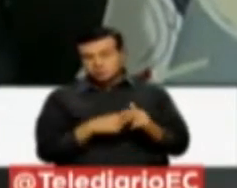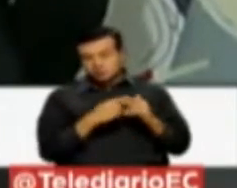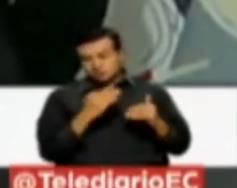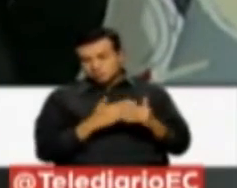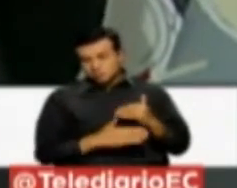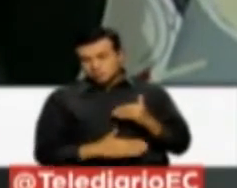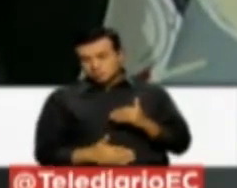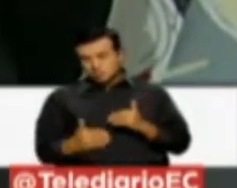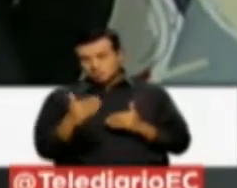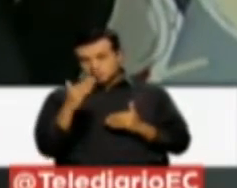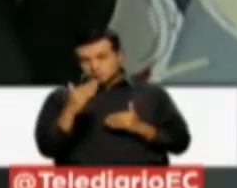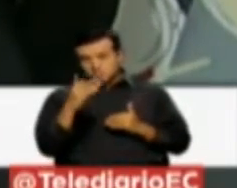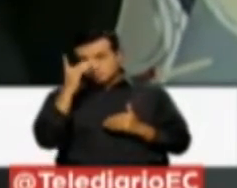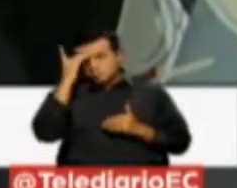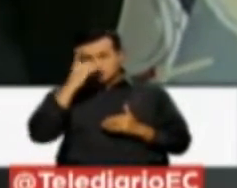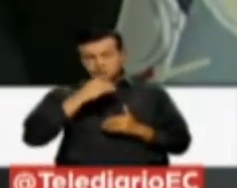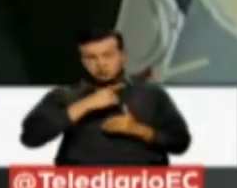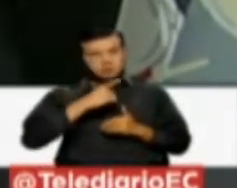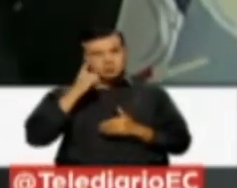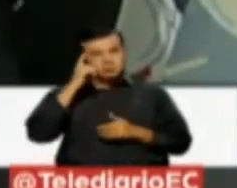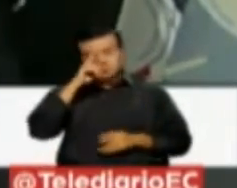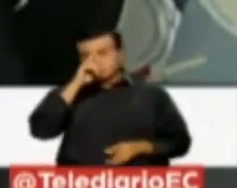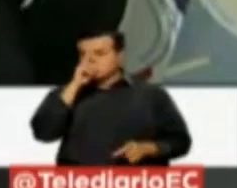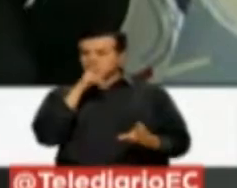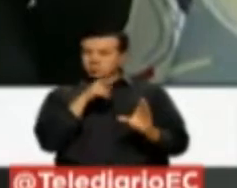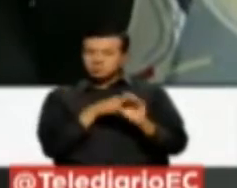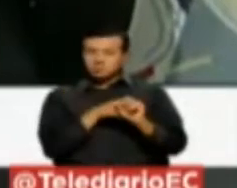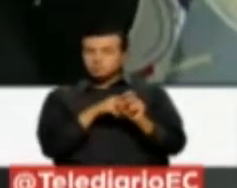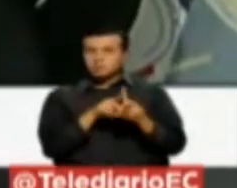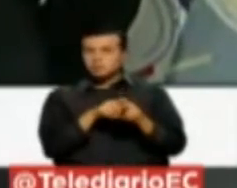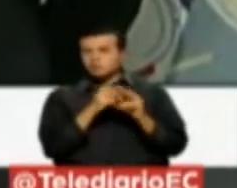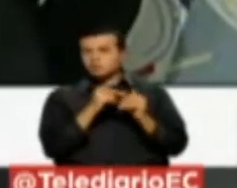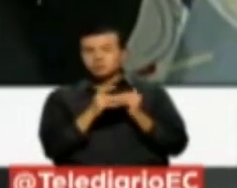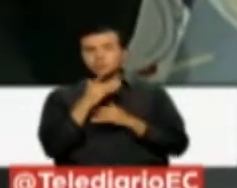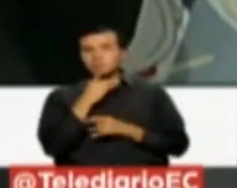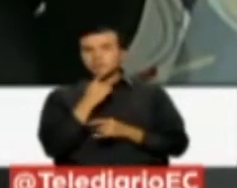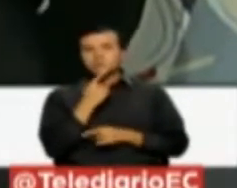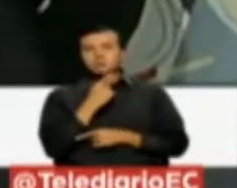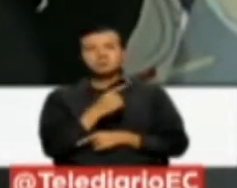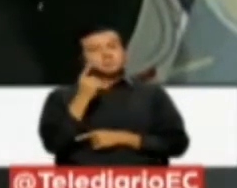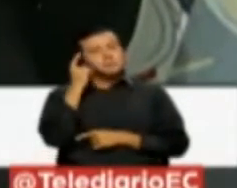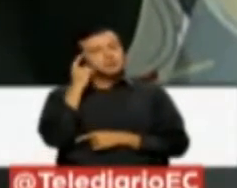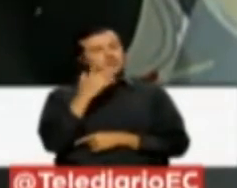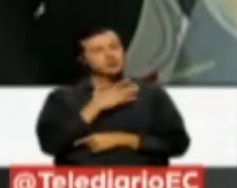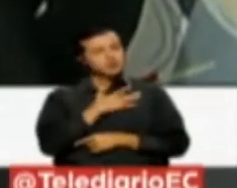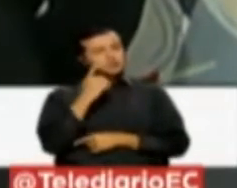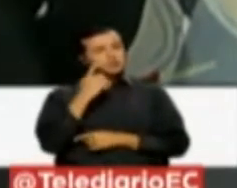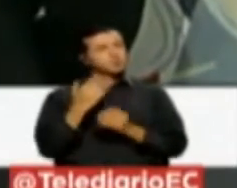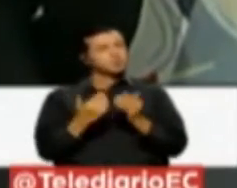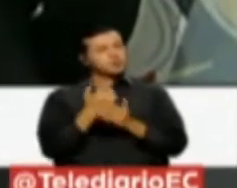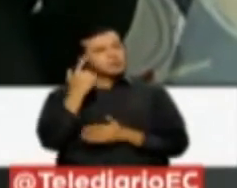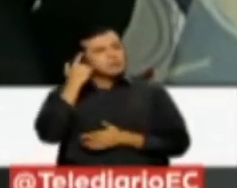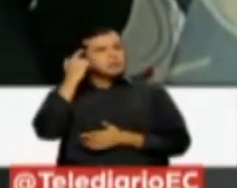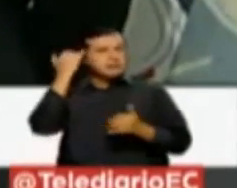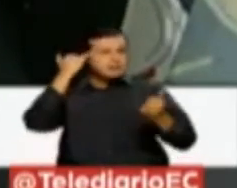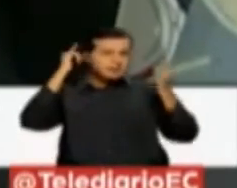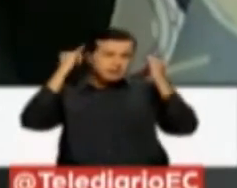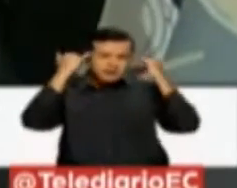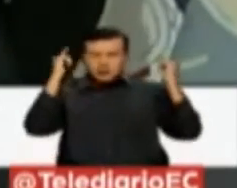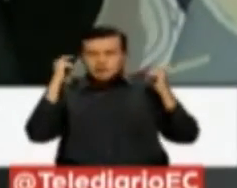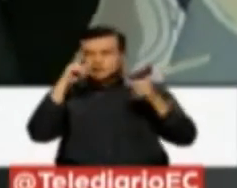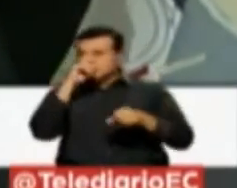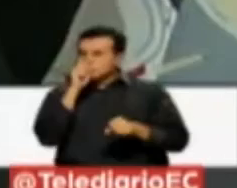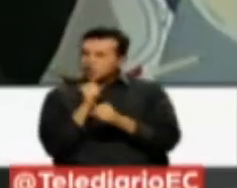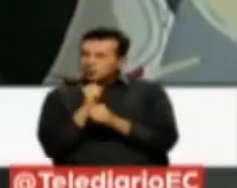emprendiste, cómo decidiste incursionar en este mundo, desde qué momento te diste cuenta, yo tengo que crear nuevas cosas, no voy a buscar